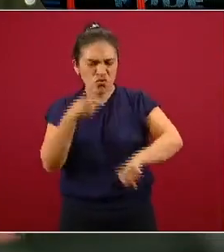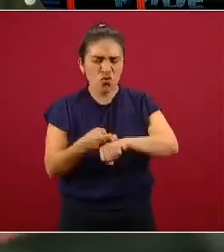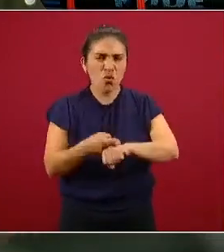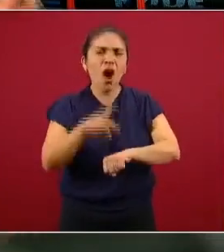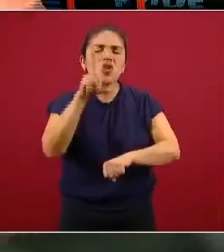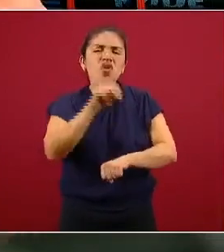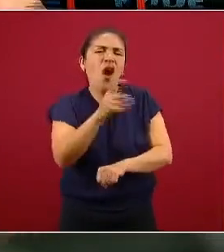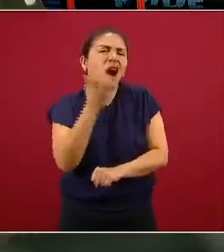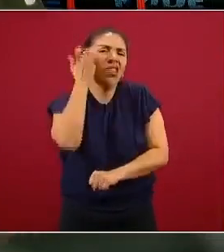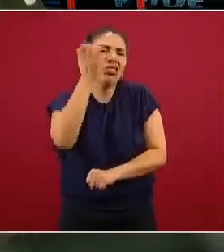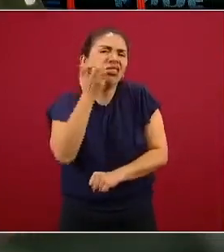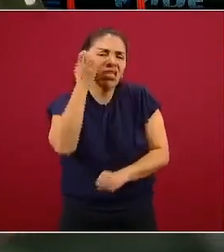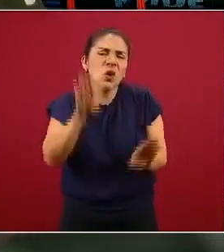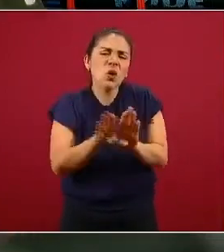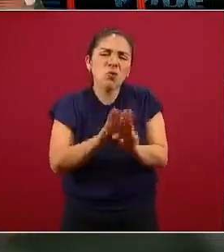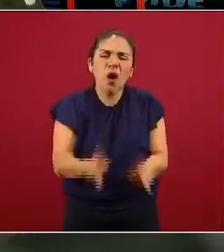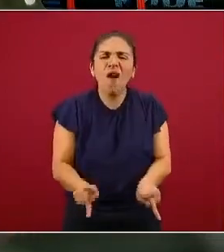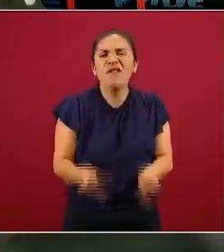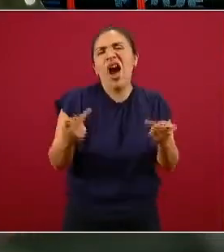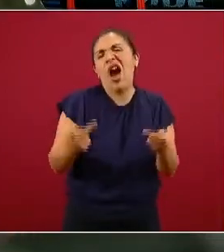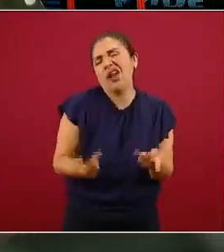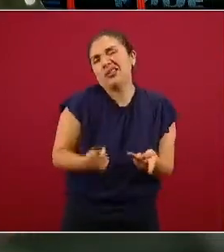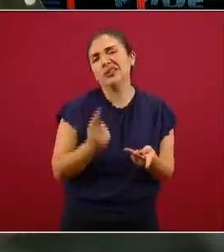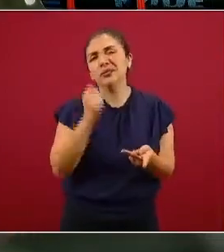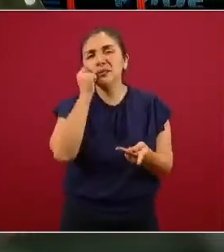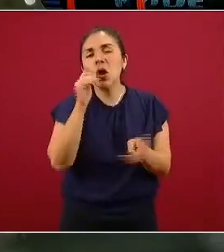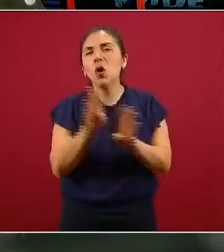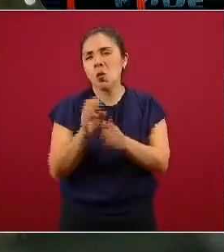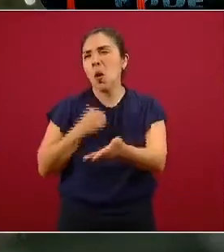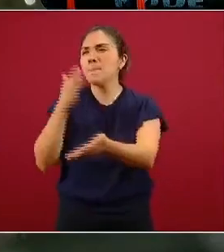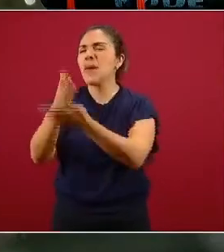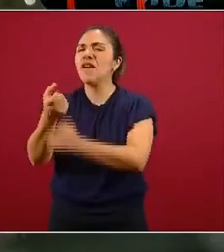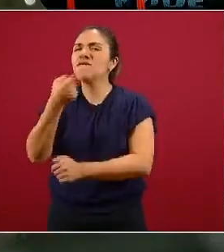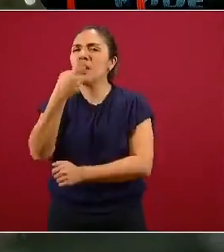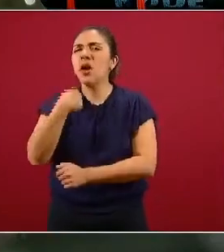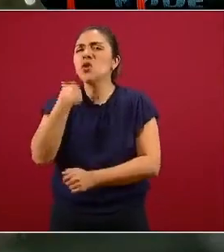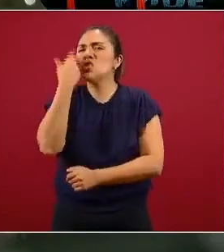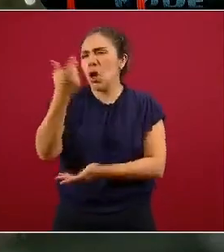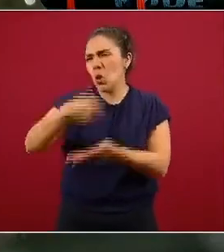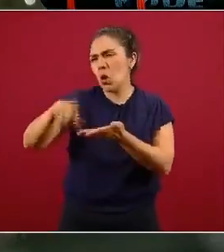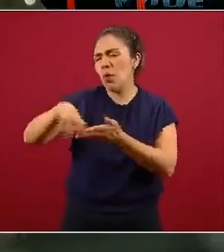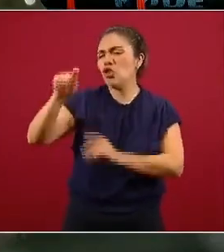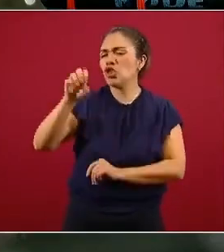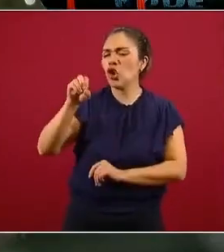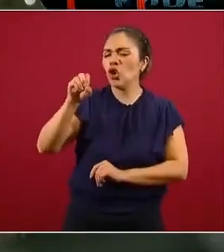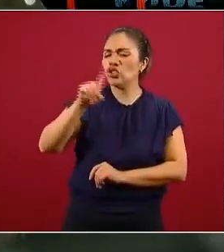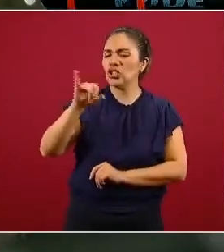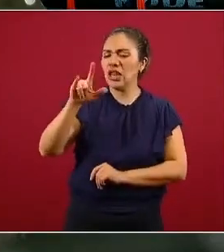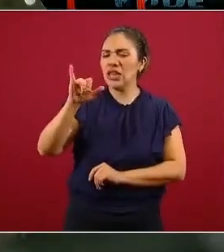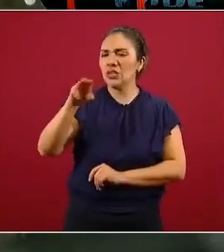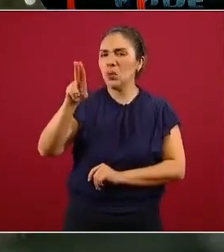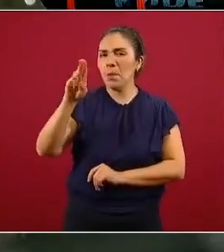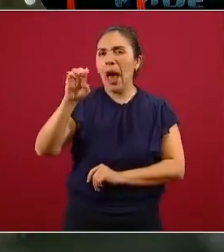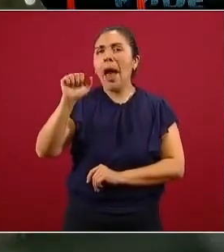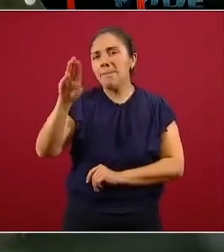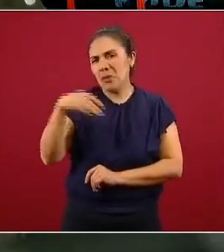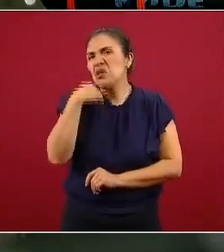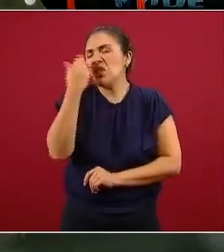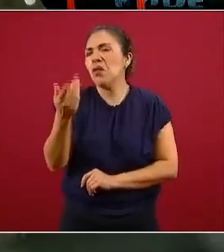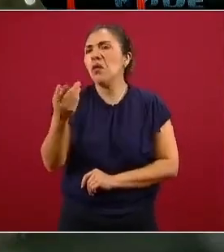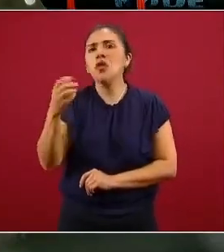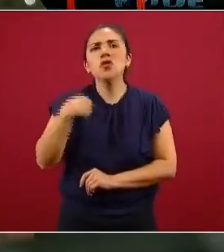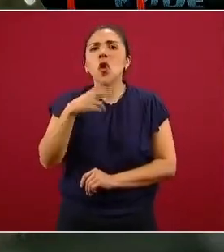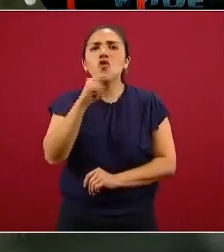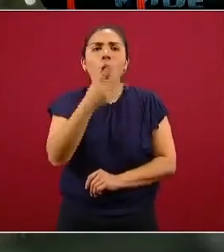vendan yo no sé pienso que si voy a la mejor a la farmacia y pido policy suma a lo mejor sin ninguna